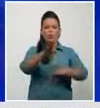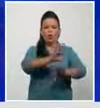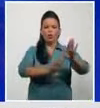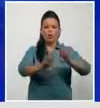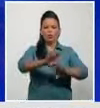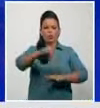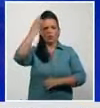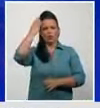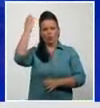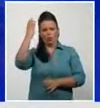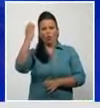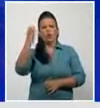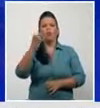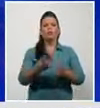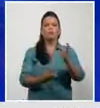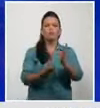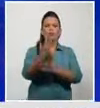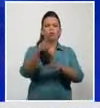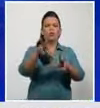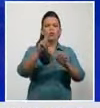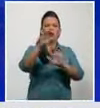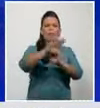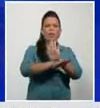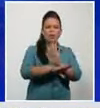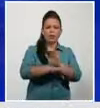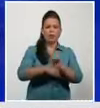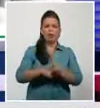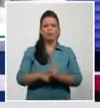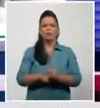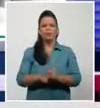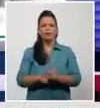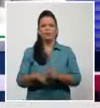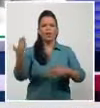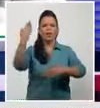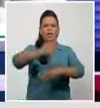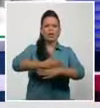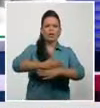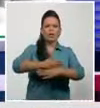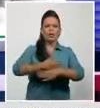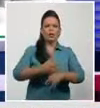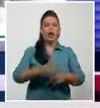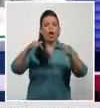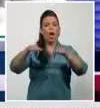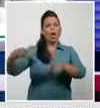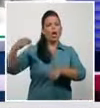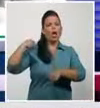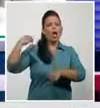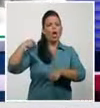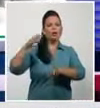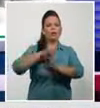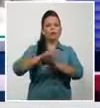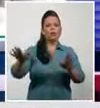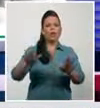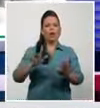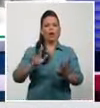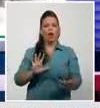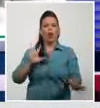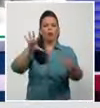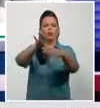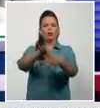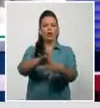restrictivas. Me dicen que de último minuto, doctor, tenemos el contacto con la provincia de Guantánamo. Y es que allí